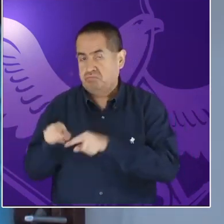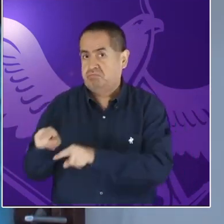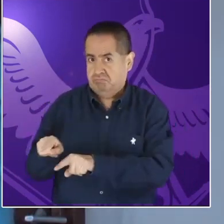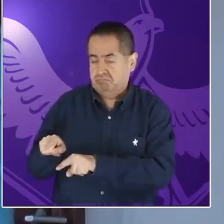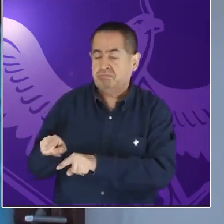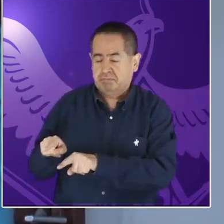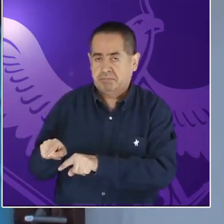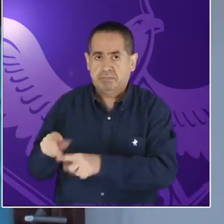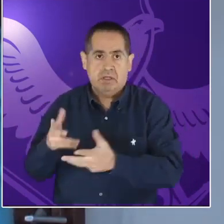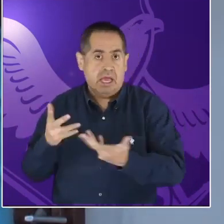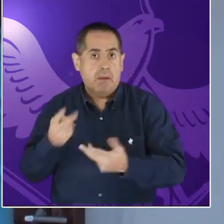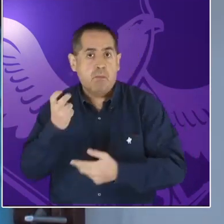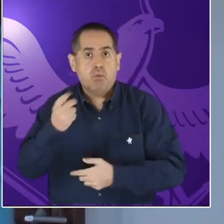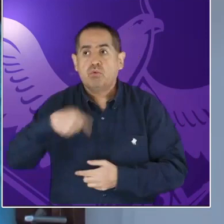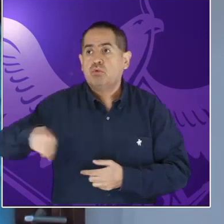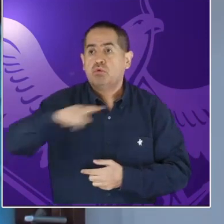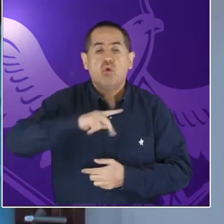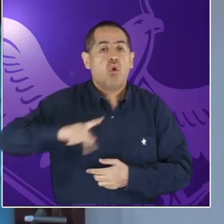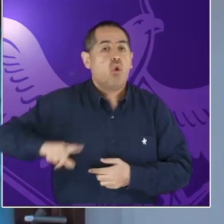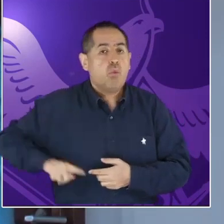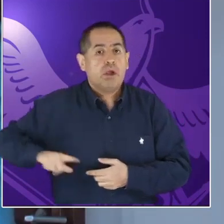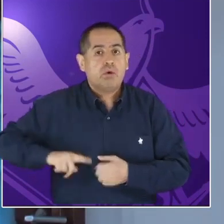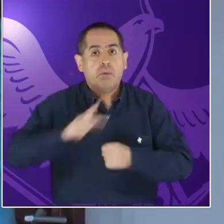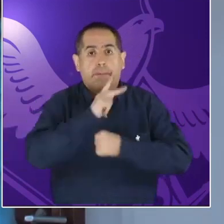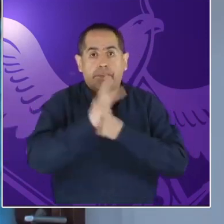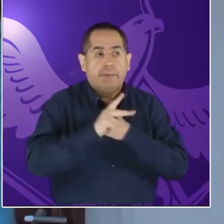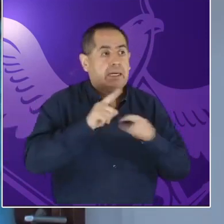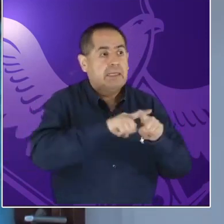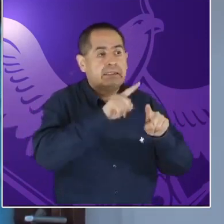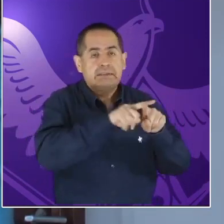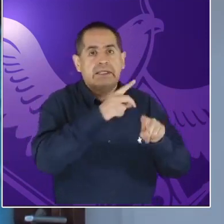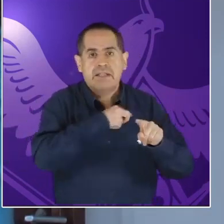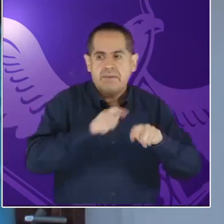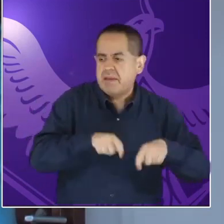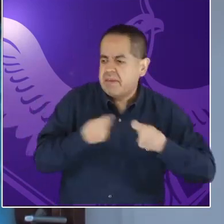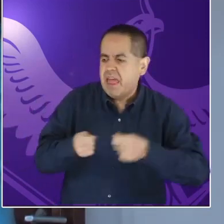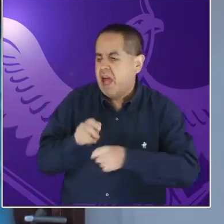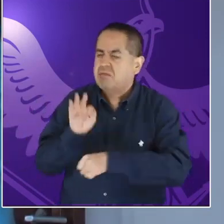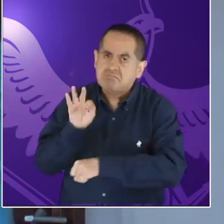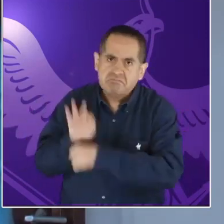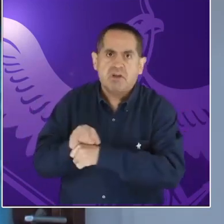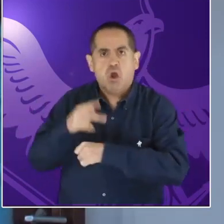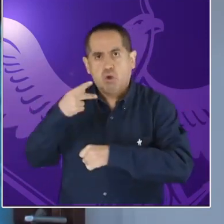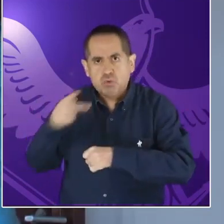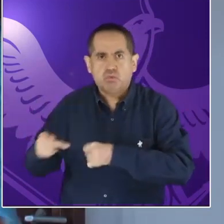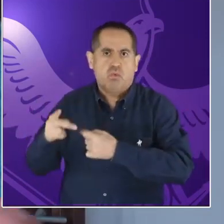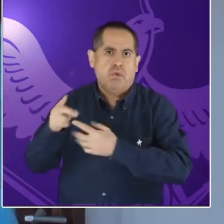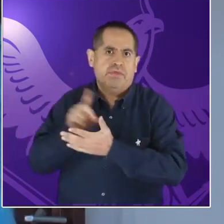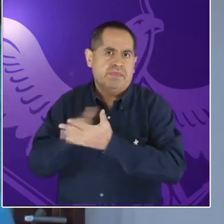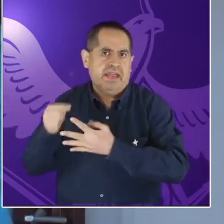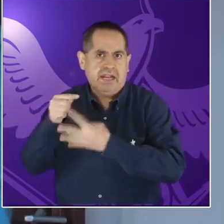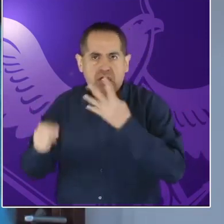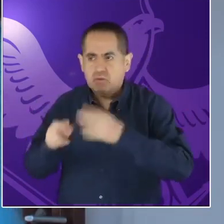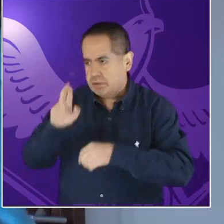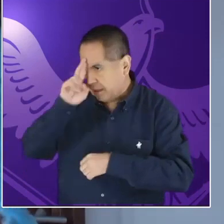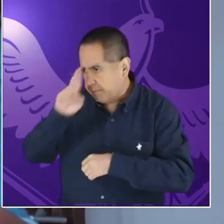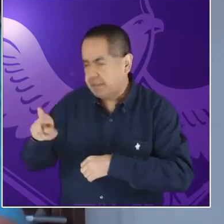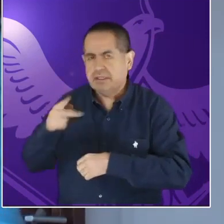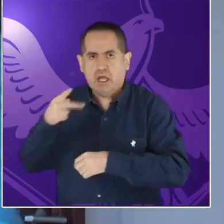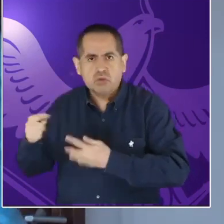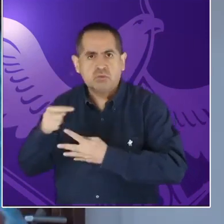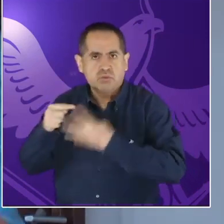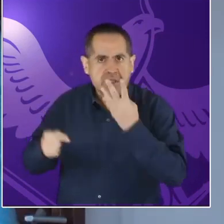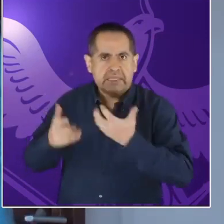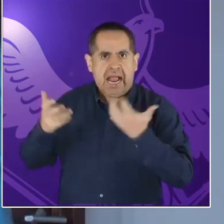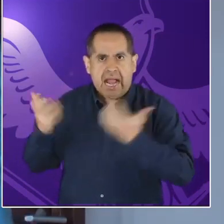de derechos y por lo tanto los estados tienen la obligación, ¿no?, de satisfacer su ejercicio, de respetar